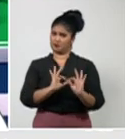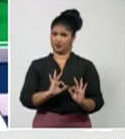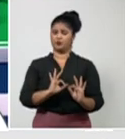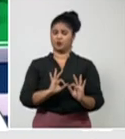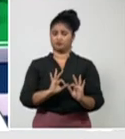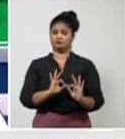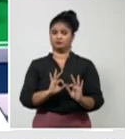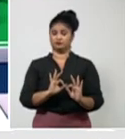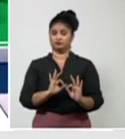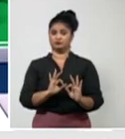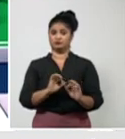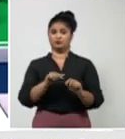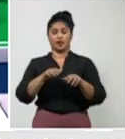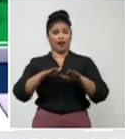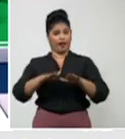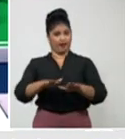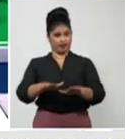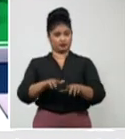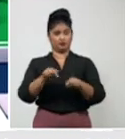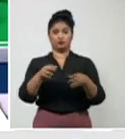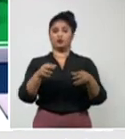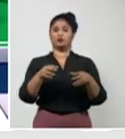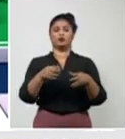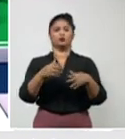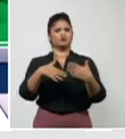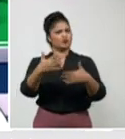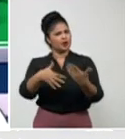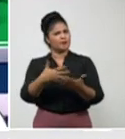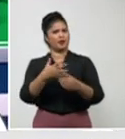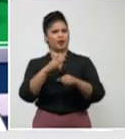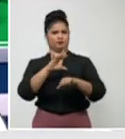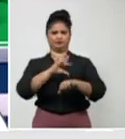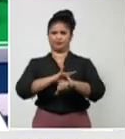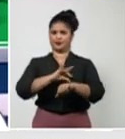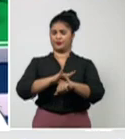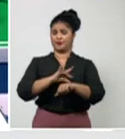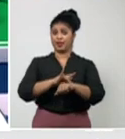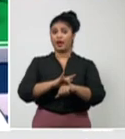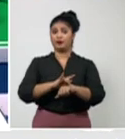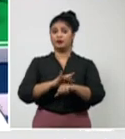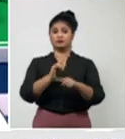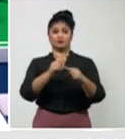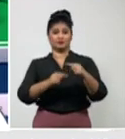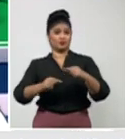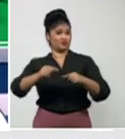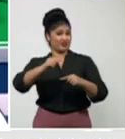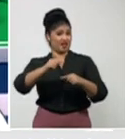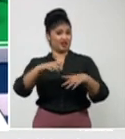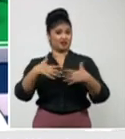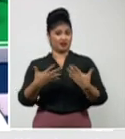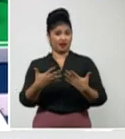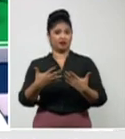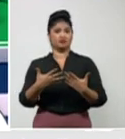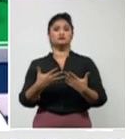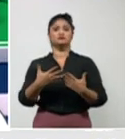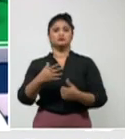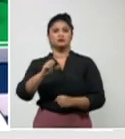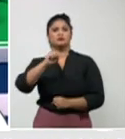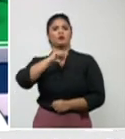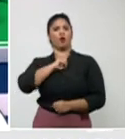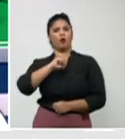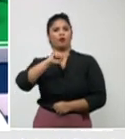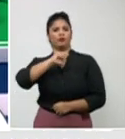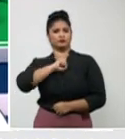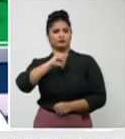estadía con un grupo de complicaciones fundamentalmente respiratorias, empeoró mucho el cuadro